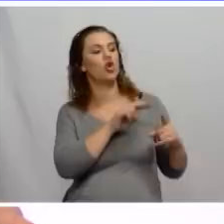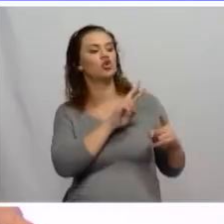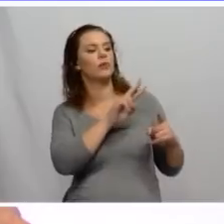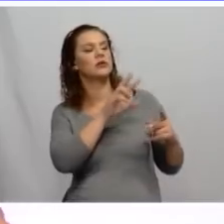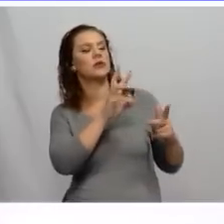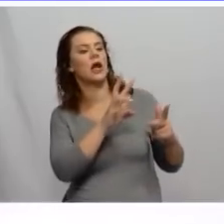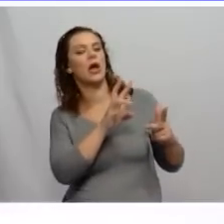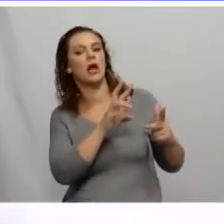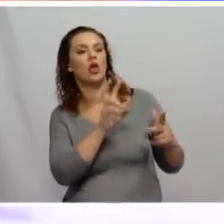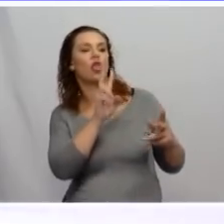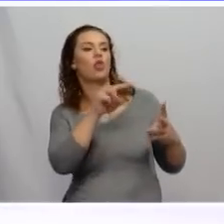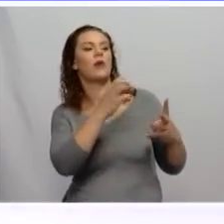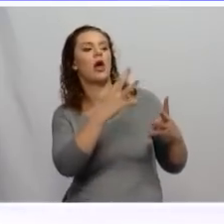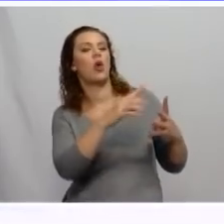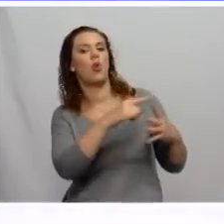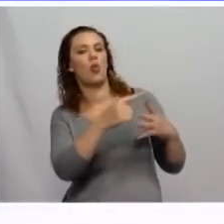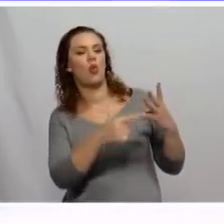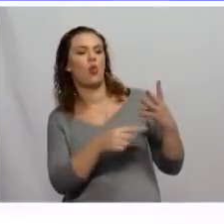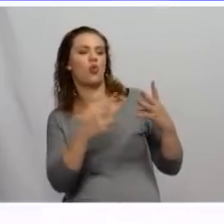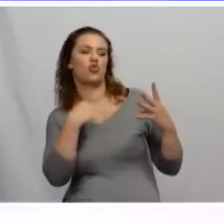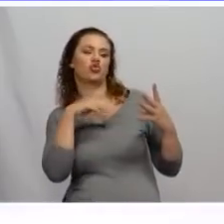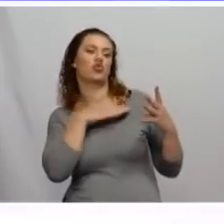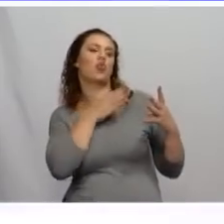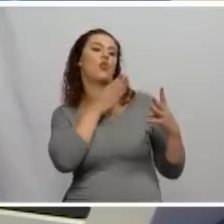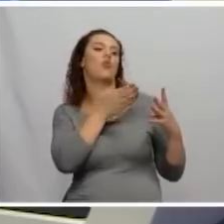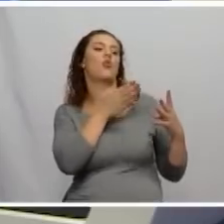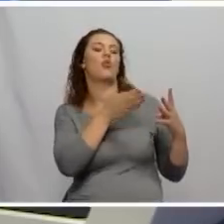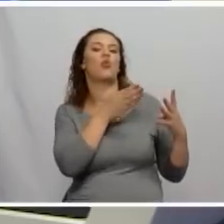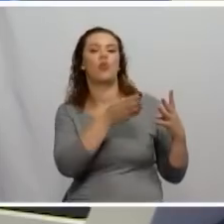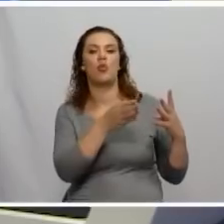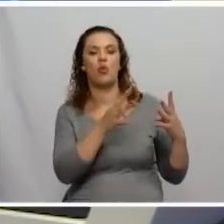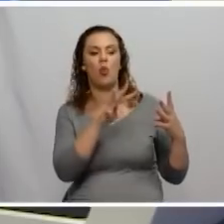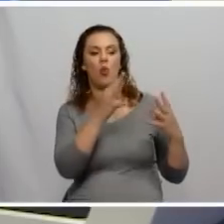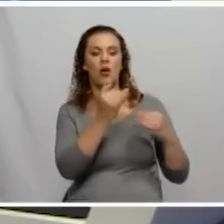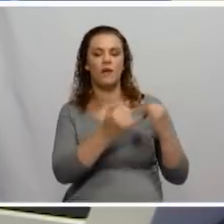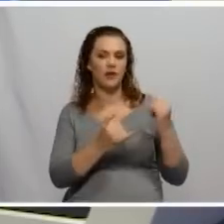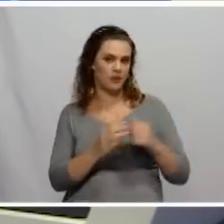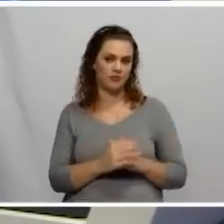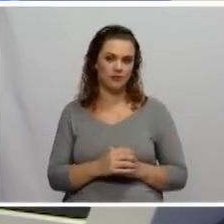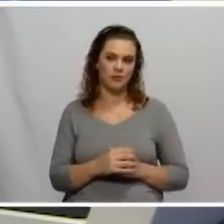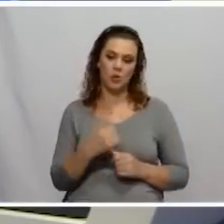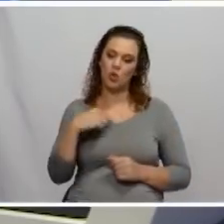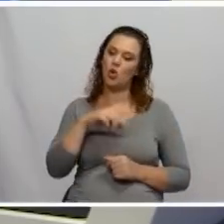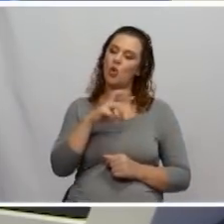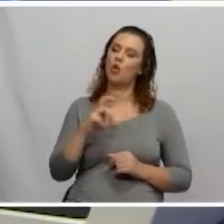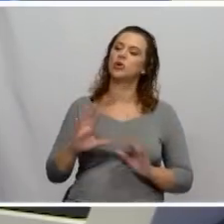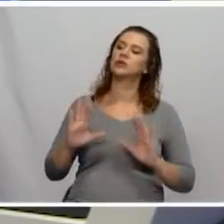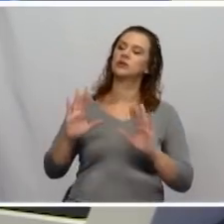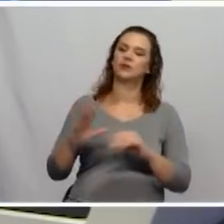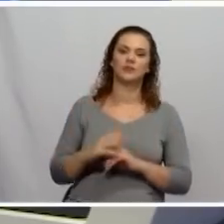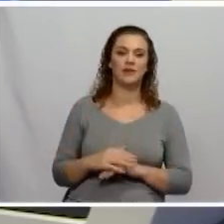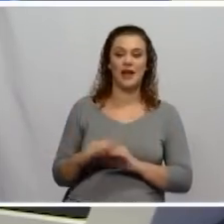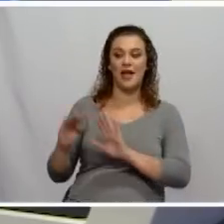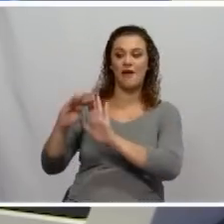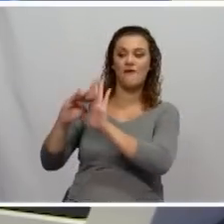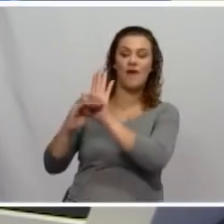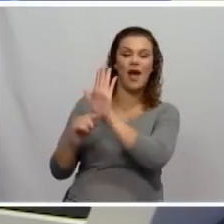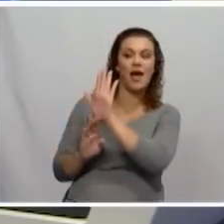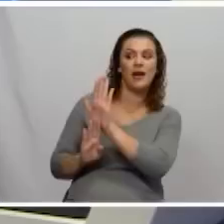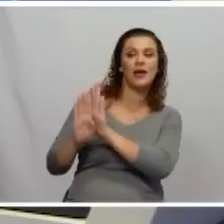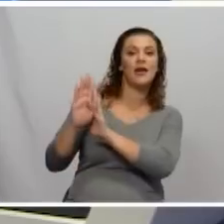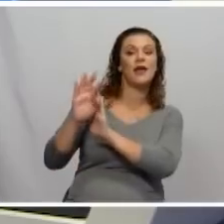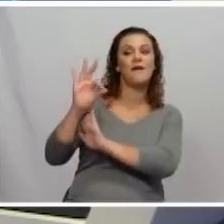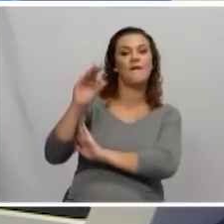2006 y el 2014 por haber sido cuartos de final porque somos Costa Rica o sea el ranking de la FIFA